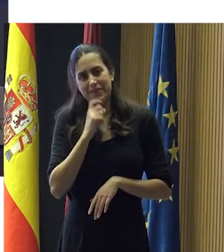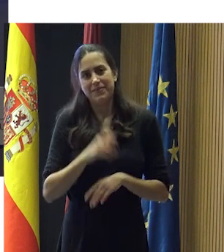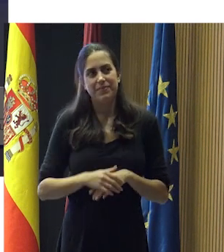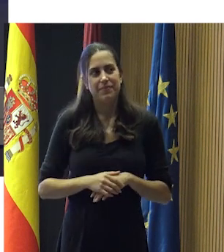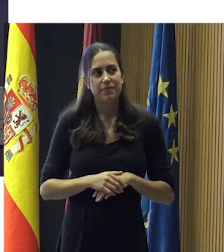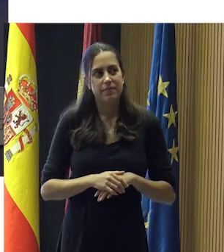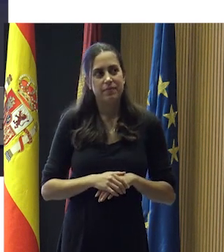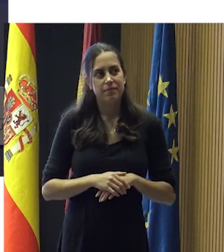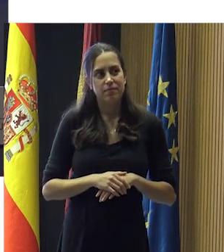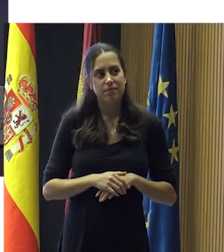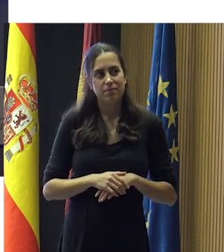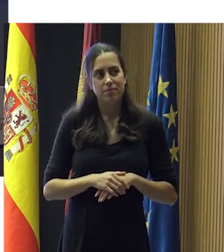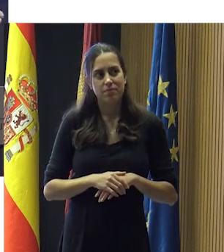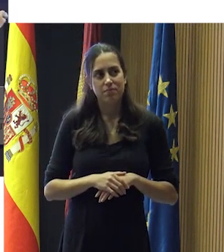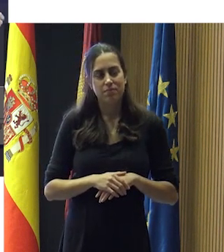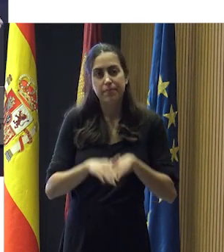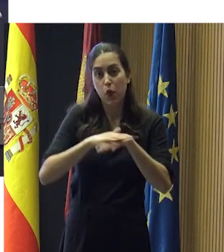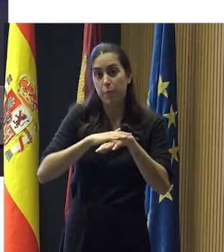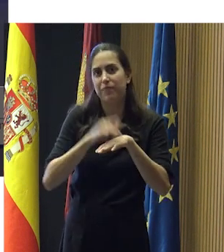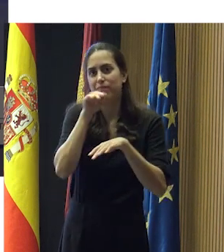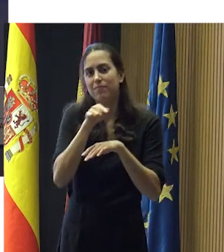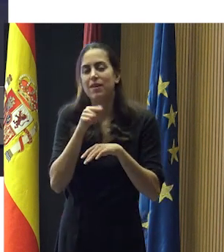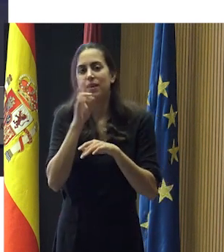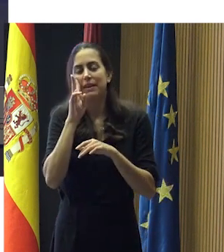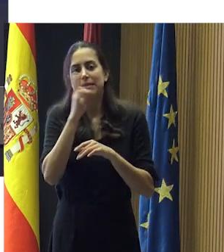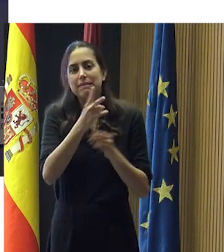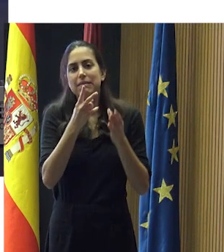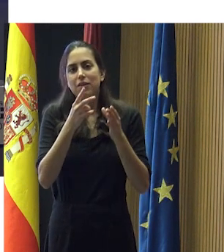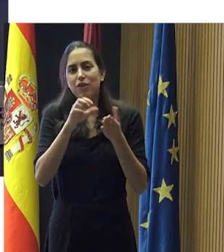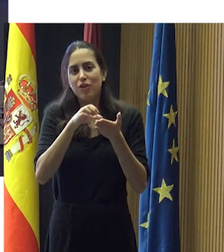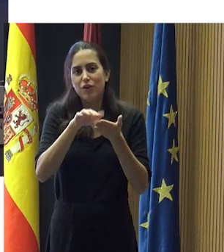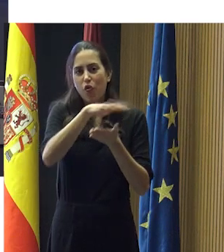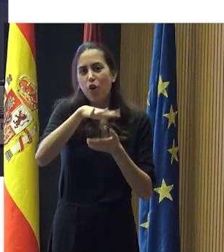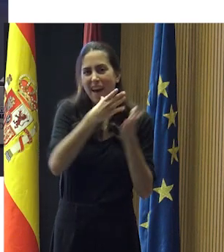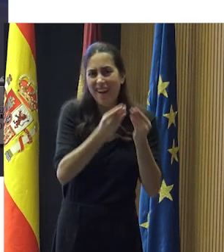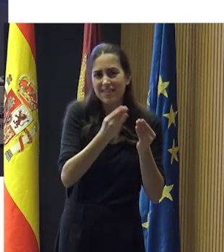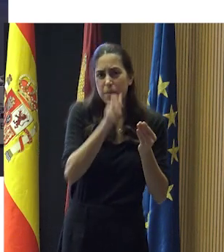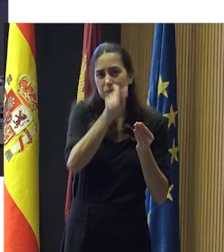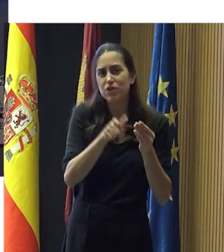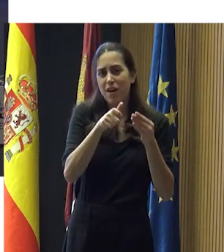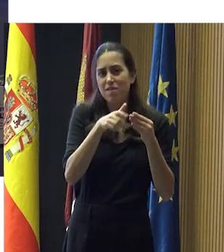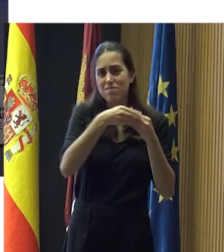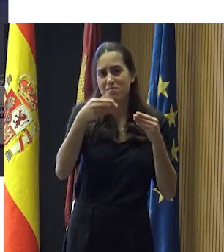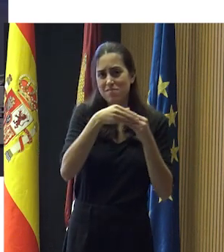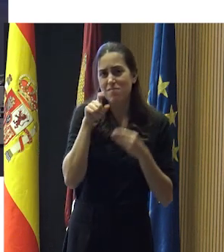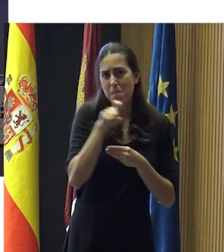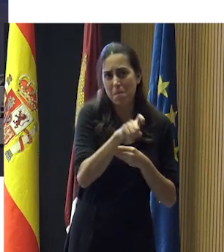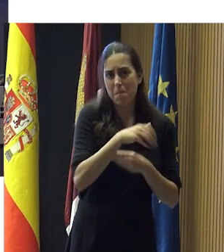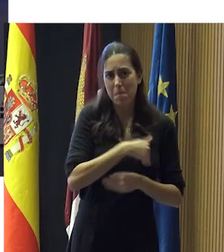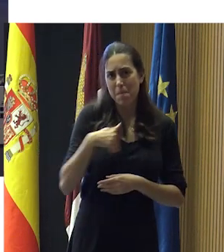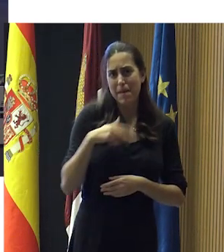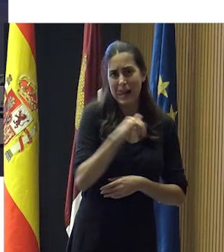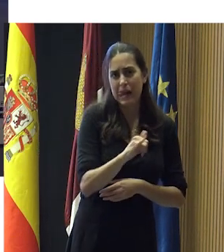es mucho. Esto es un trozo de grasa de una paciente con cáncer de mama. ¿Vale? Entonces lo que hacemos es obtener directamente la muestra desde el